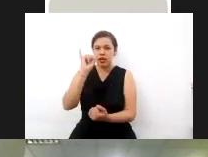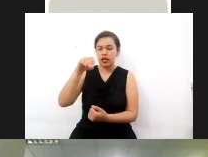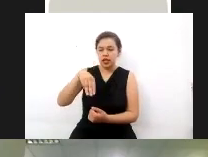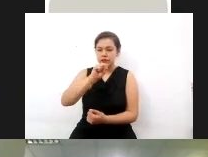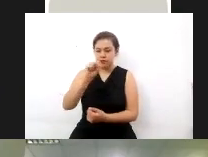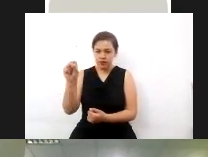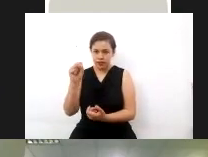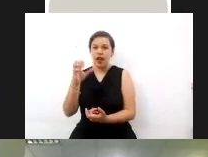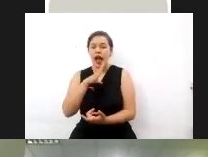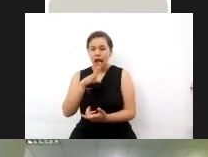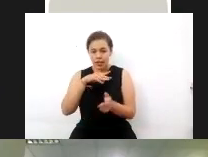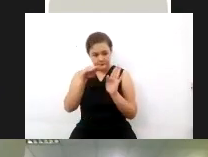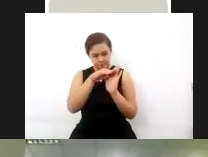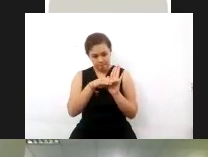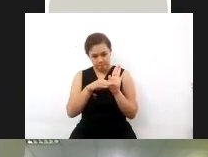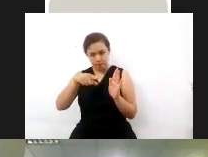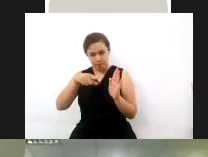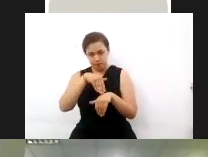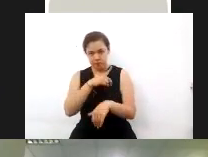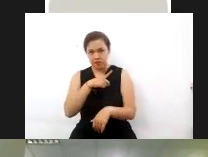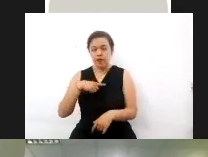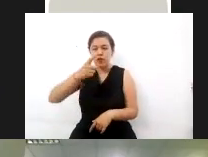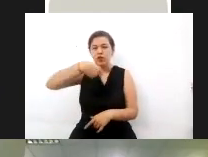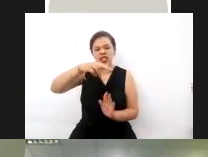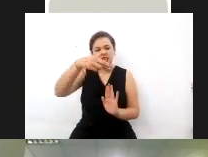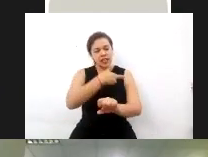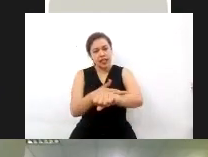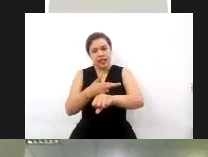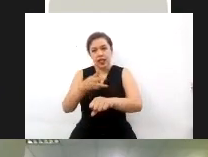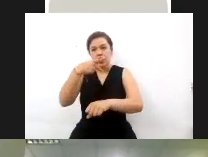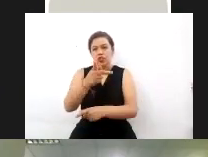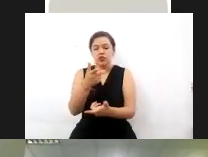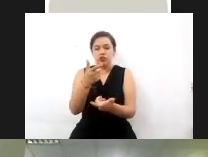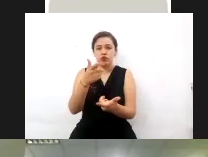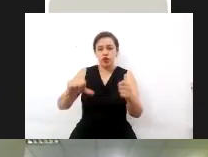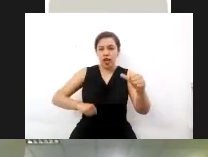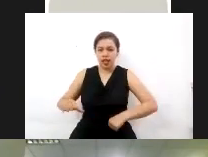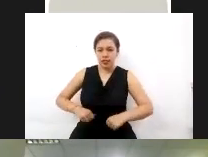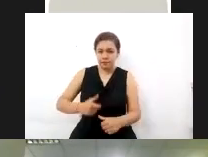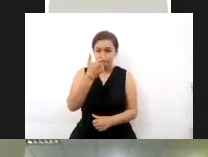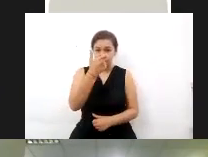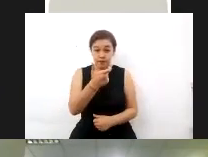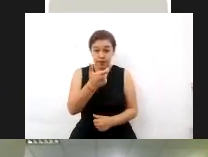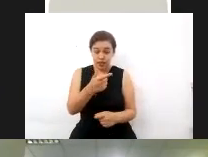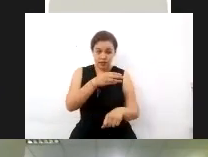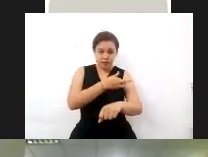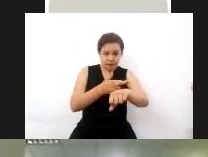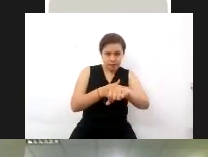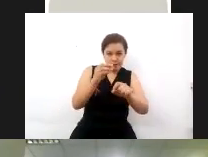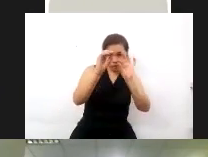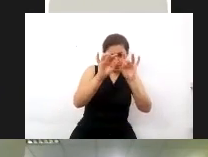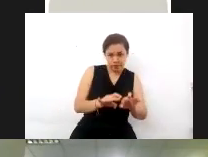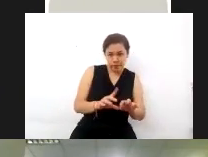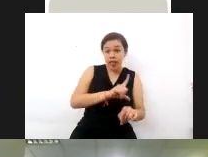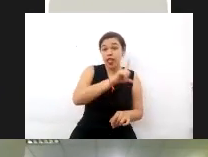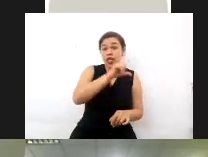IMSS, ustedes tendrán que registrar su actividad económica, pero además tendrán que registrarse